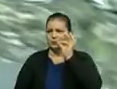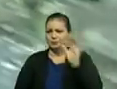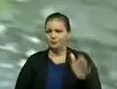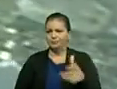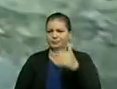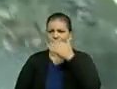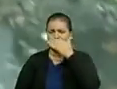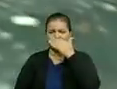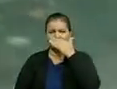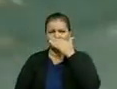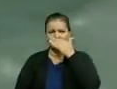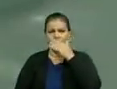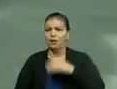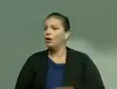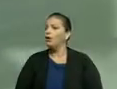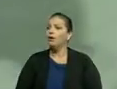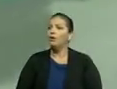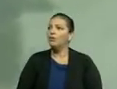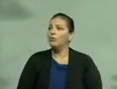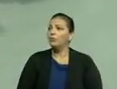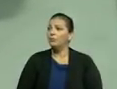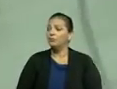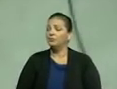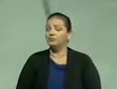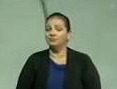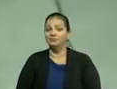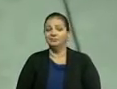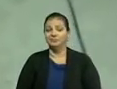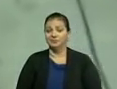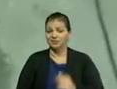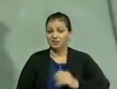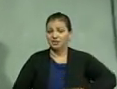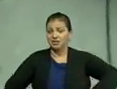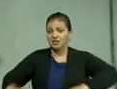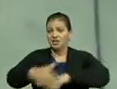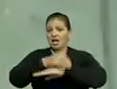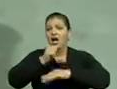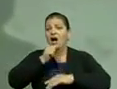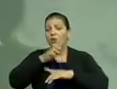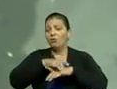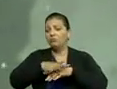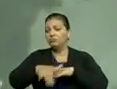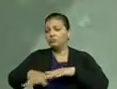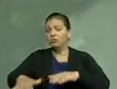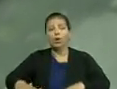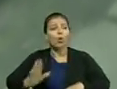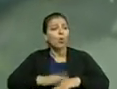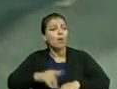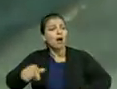¿Ah? Son los olores que también salen, salen con tufo de marihuana los olores. ¿Qué? Listo,